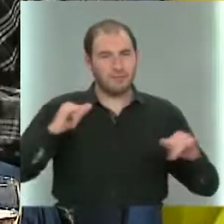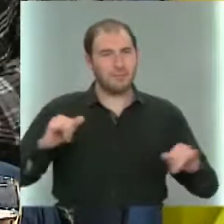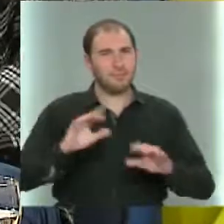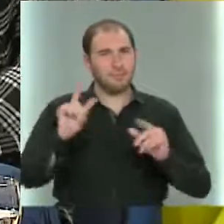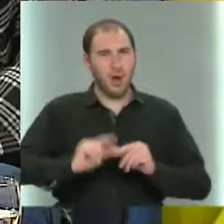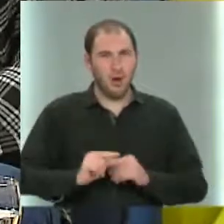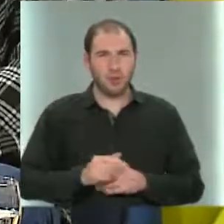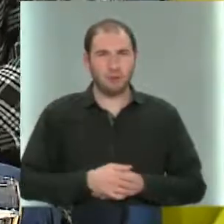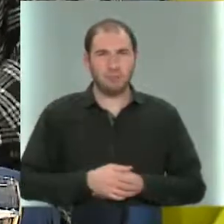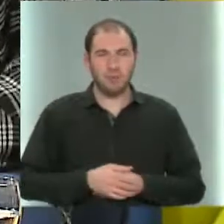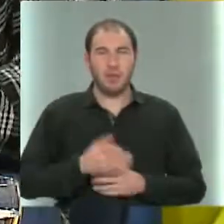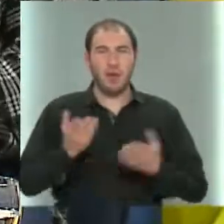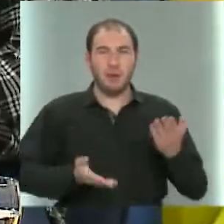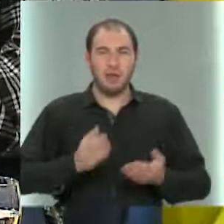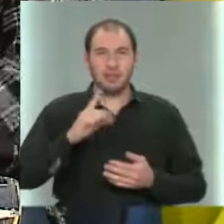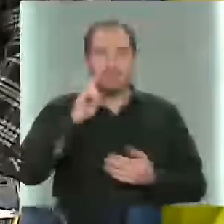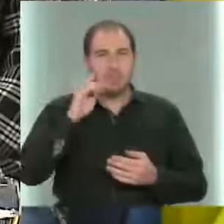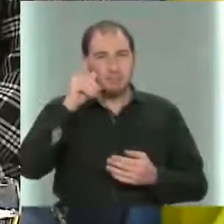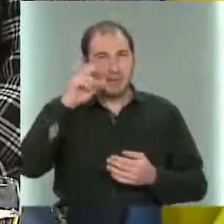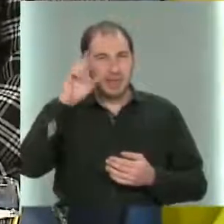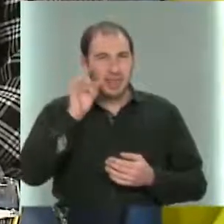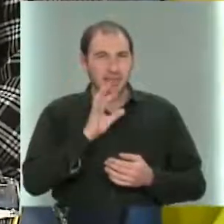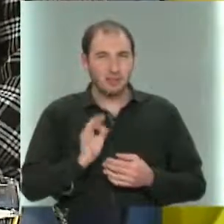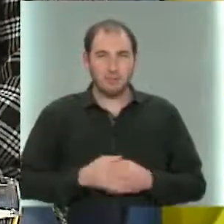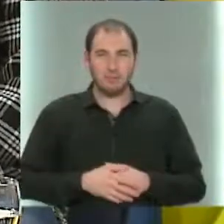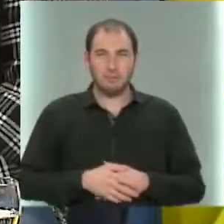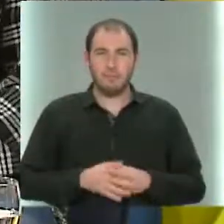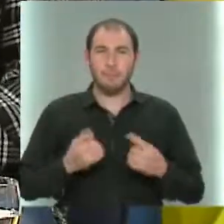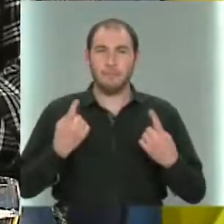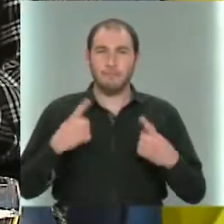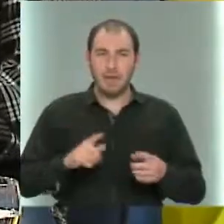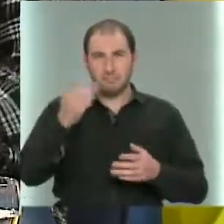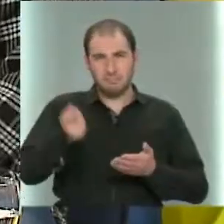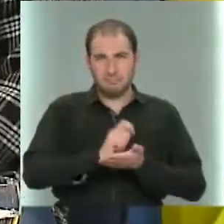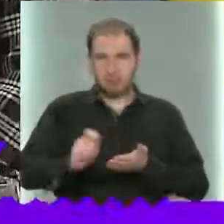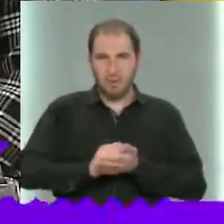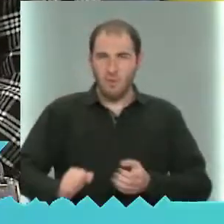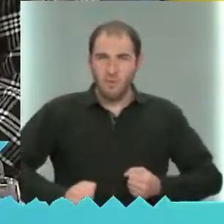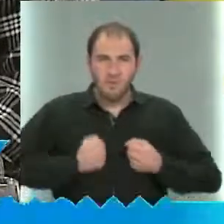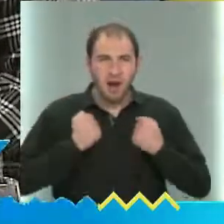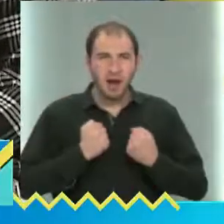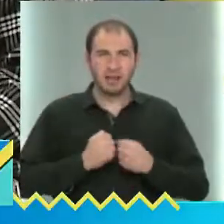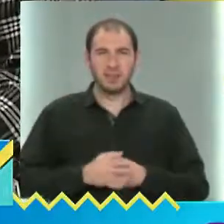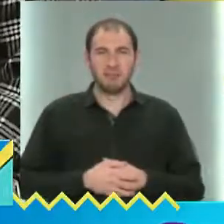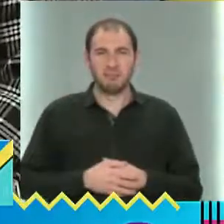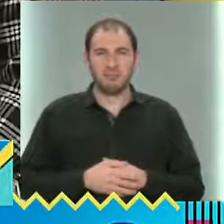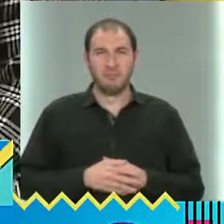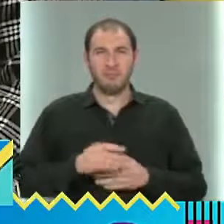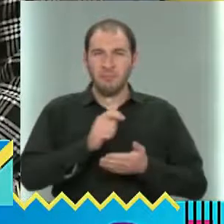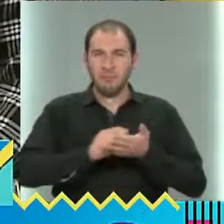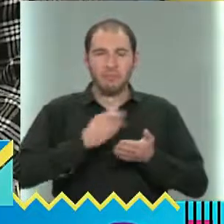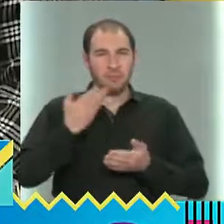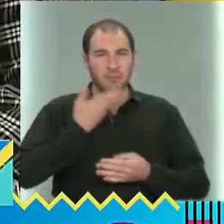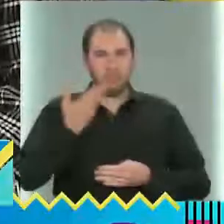tanta repercusión como Di Benedetto, que era contemporáneo de él justamente, pero es un escritor muy fuerte de narrativa, de